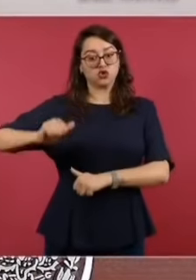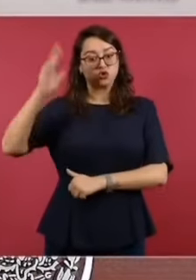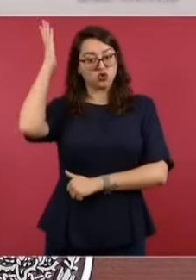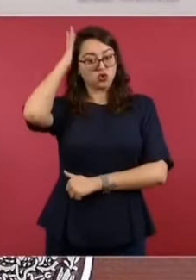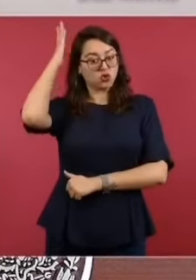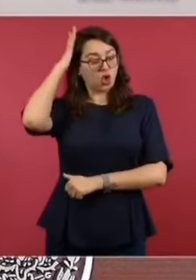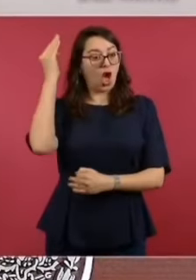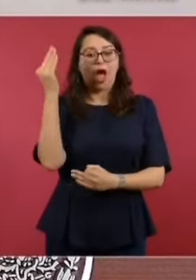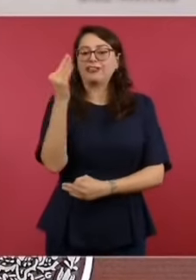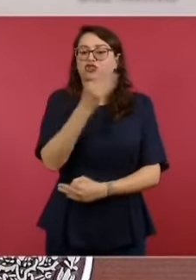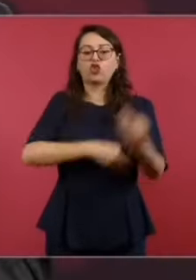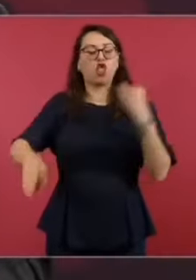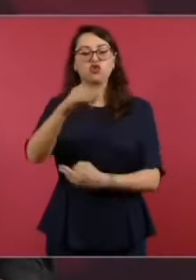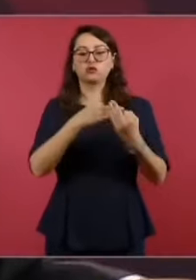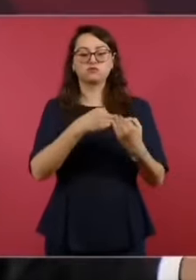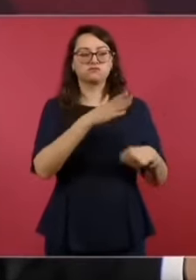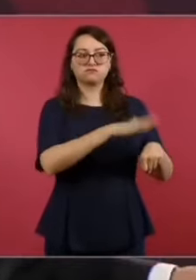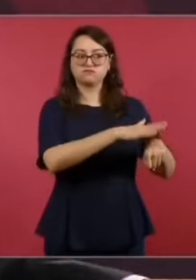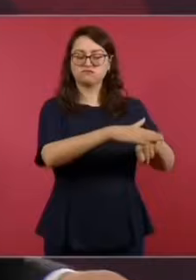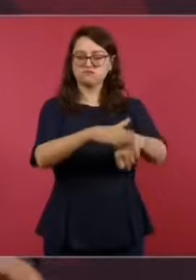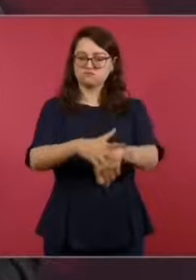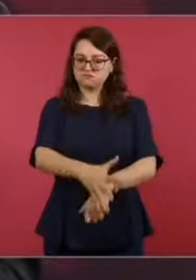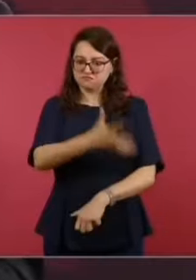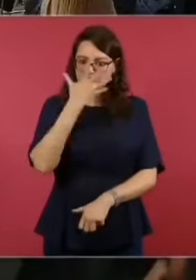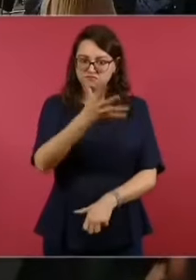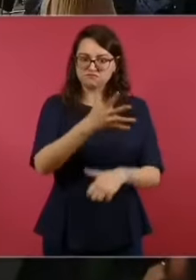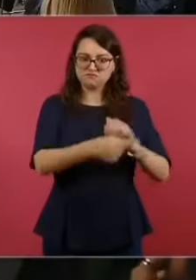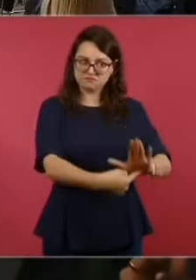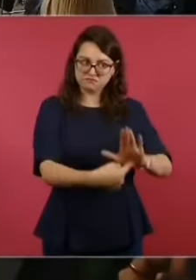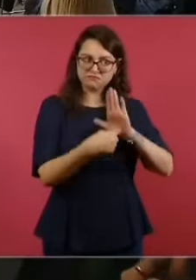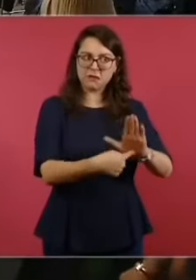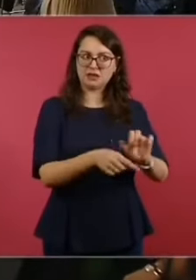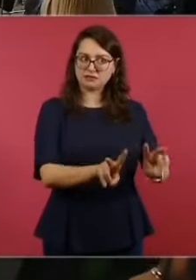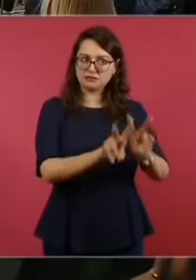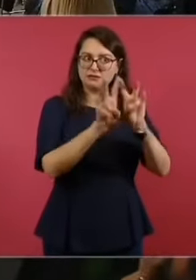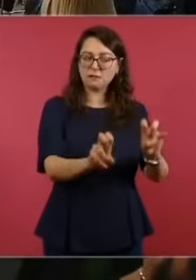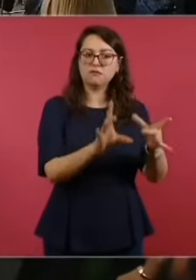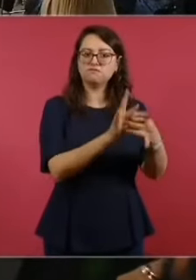zona y se trató el tema.